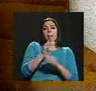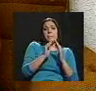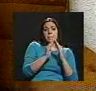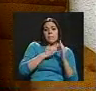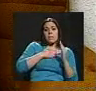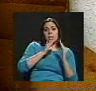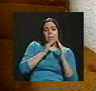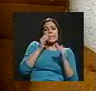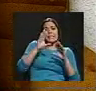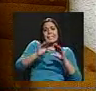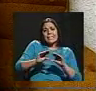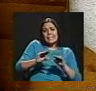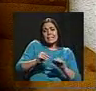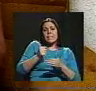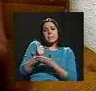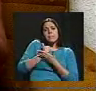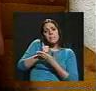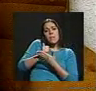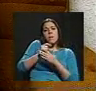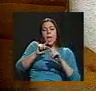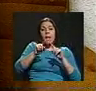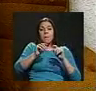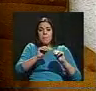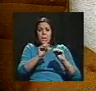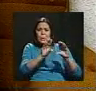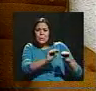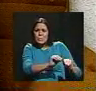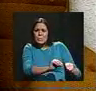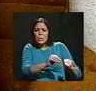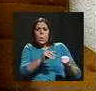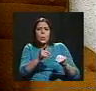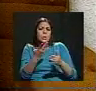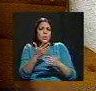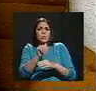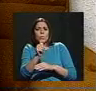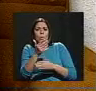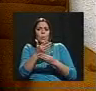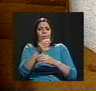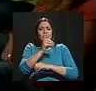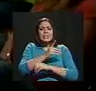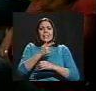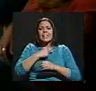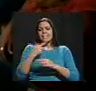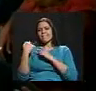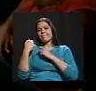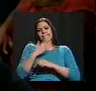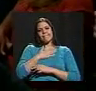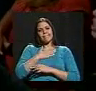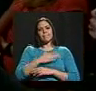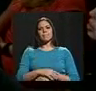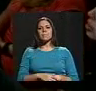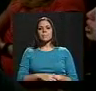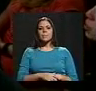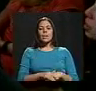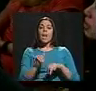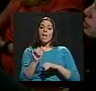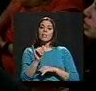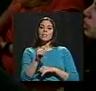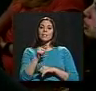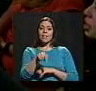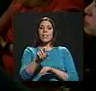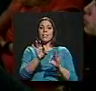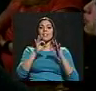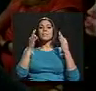nada más, pero en la noche y el resto del día era la responsabilidad de mi vida, obviamente. Así, esta familia